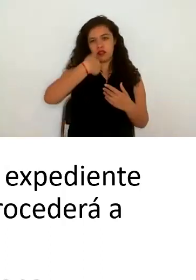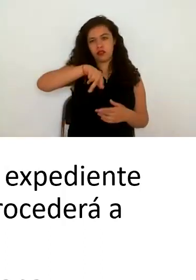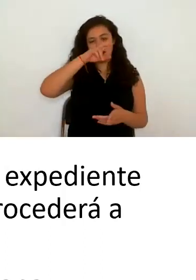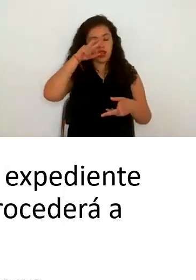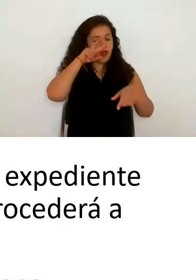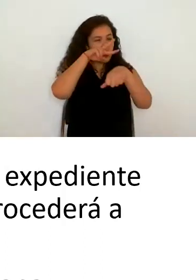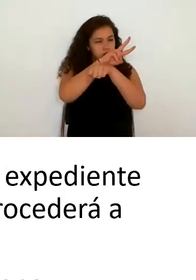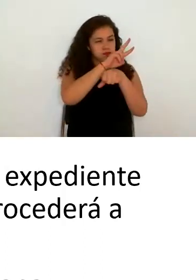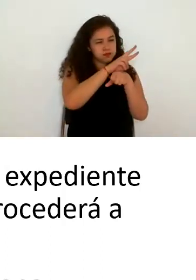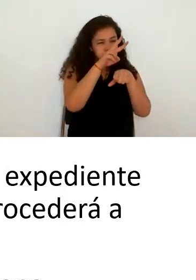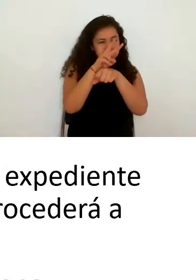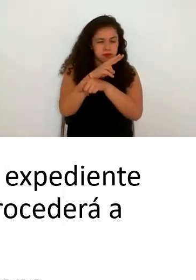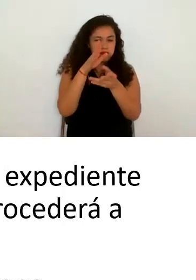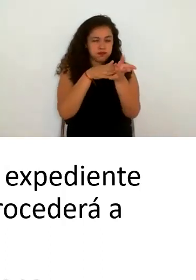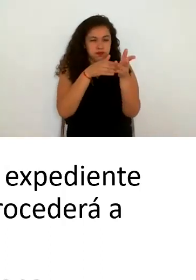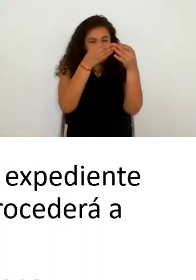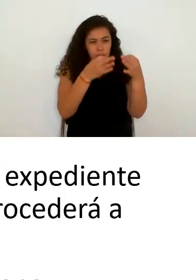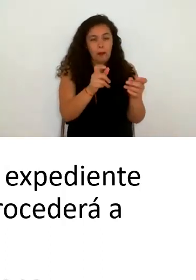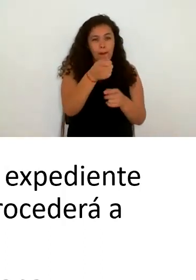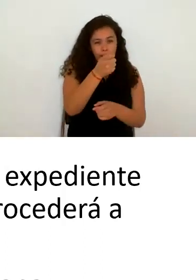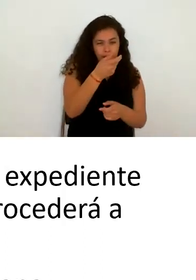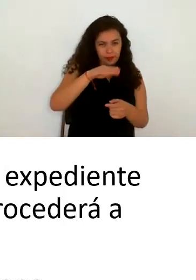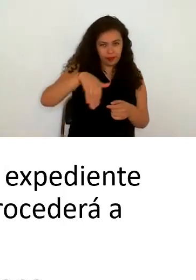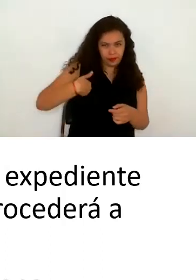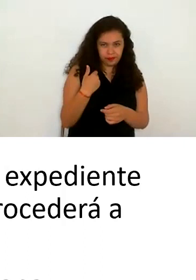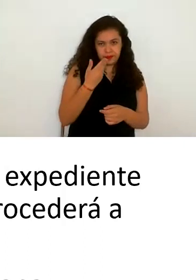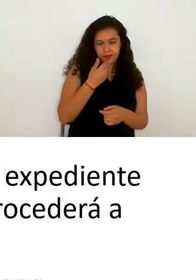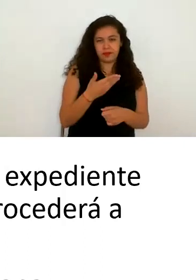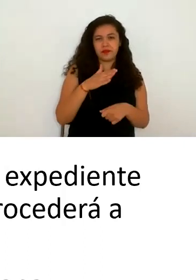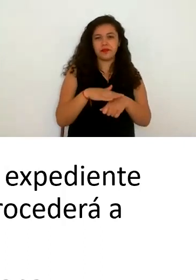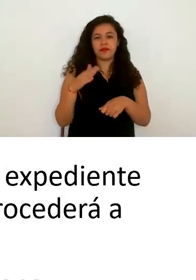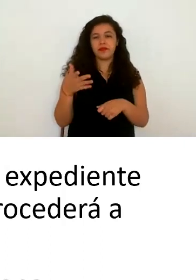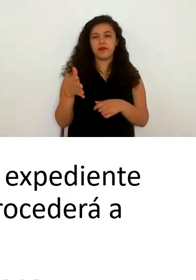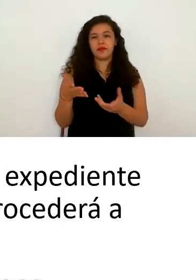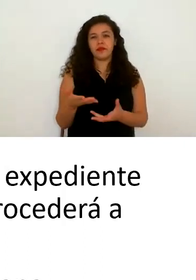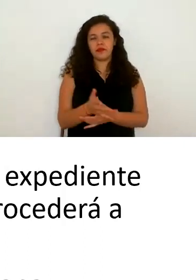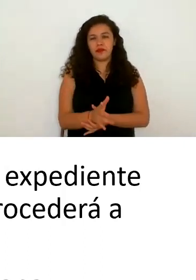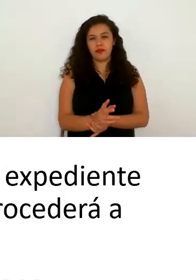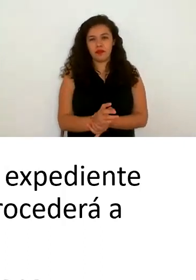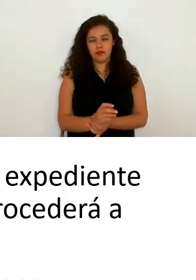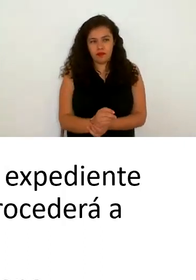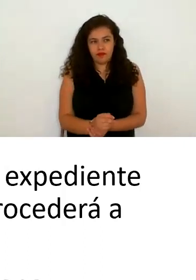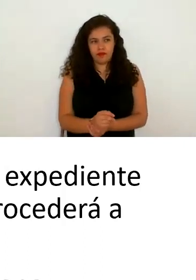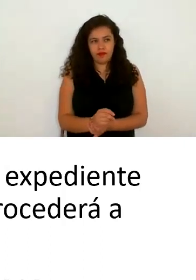los expedientes se encuentren bajo llave, sobre todo los expedientes que tienen información